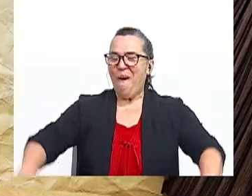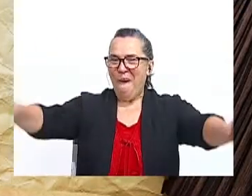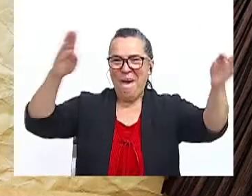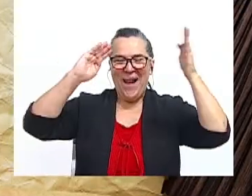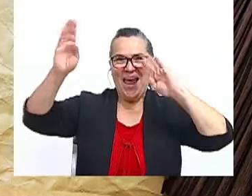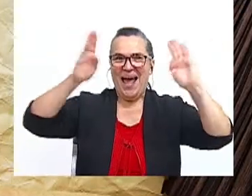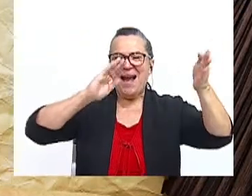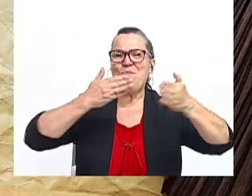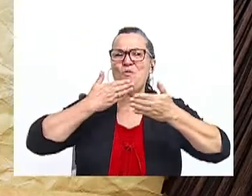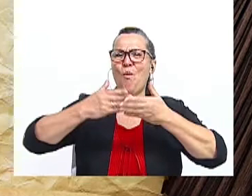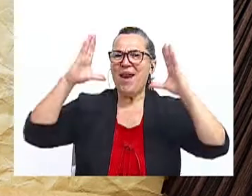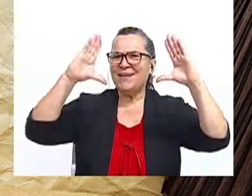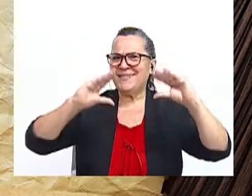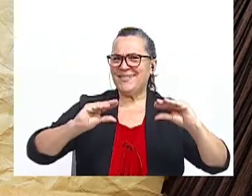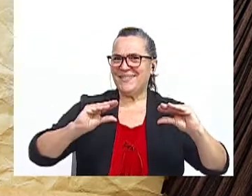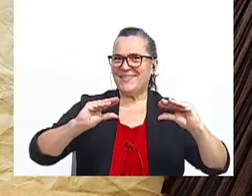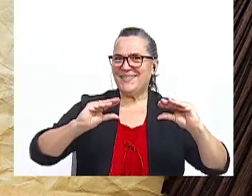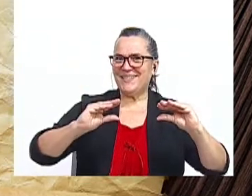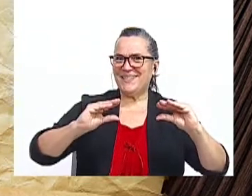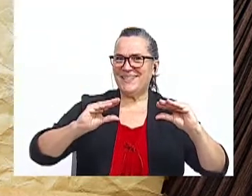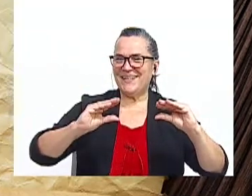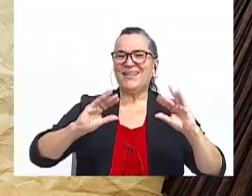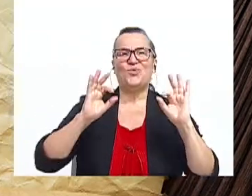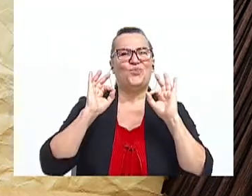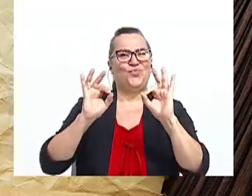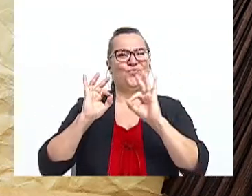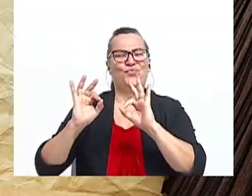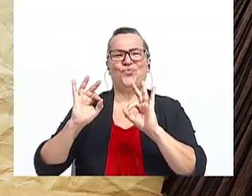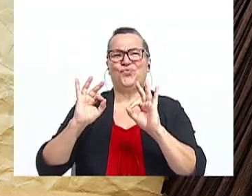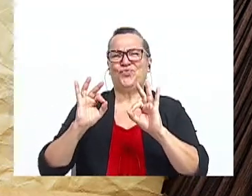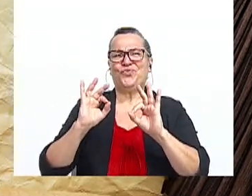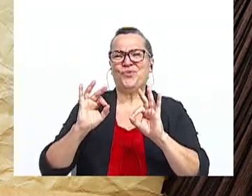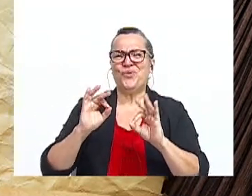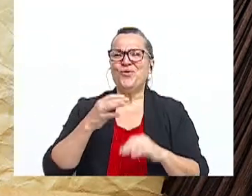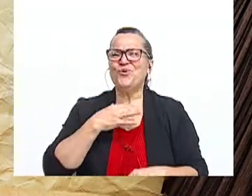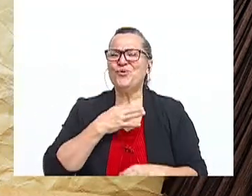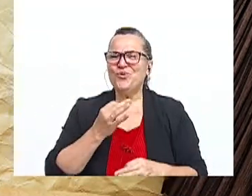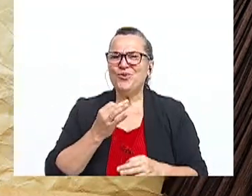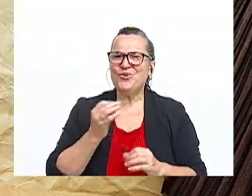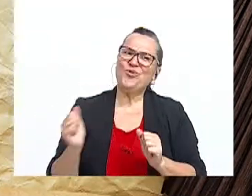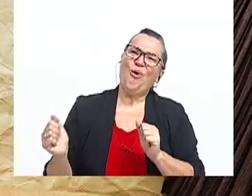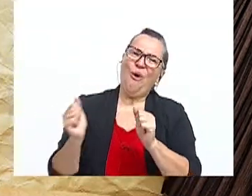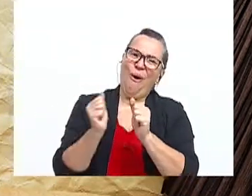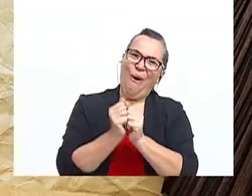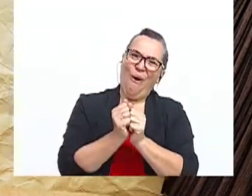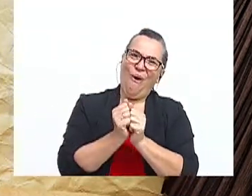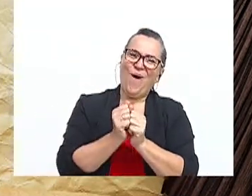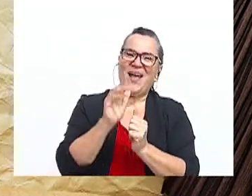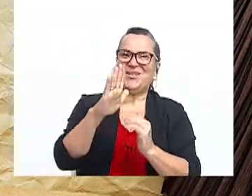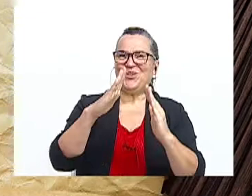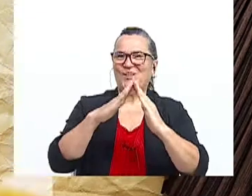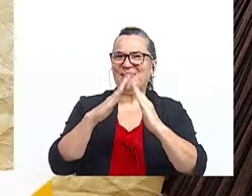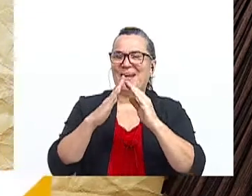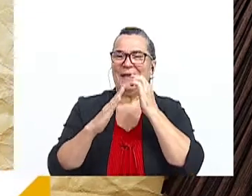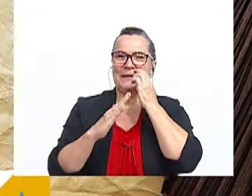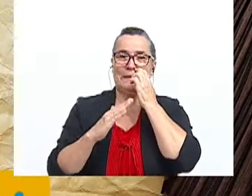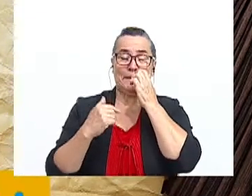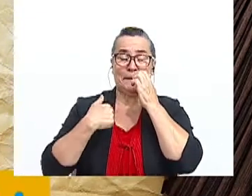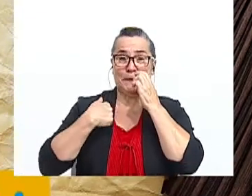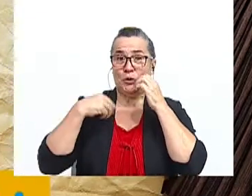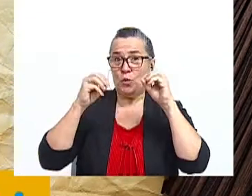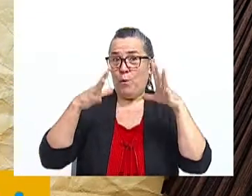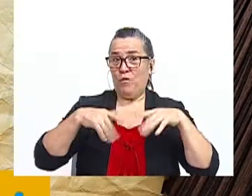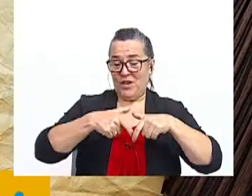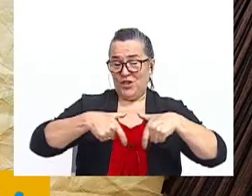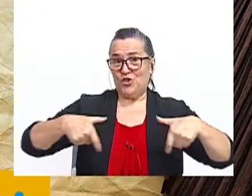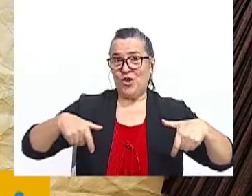Hola, muy buenas tardes tengan todos ustedes. Qué gusto que me acompañen un día más allá en sus casas. Yo soy la profesora